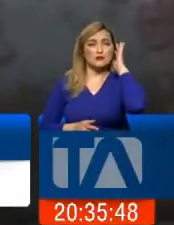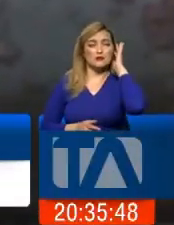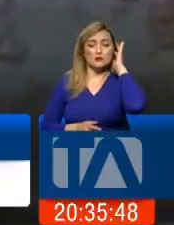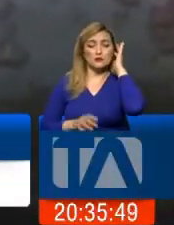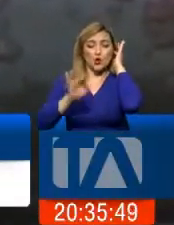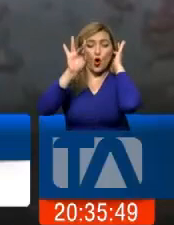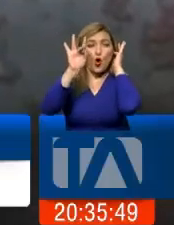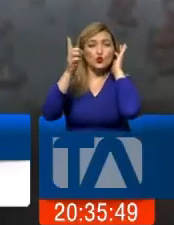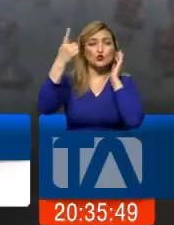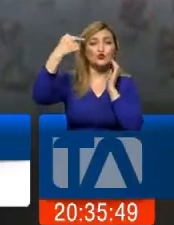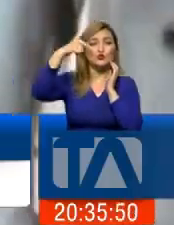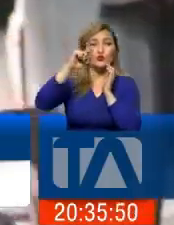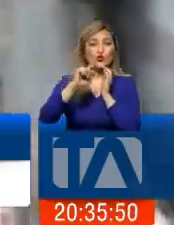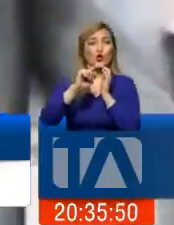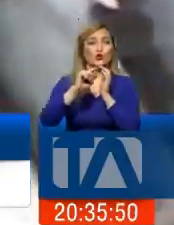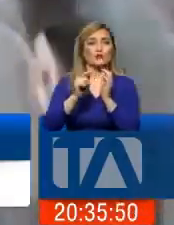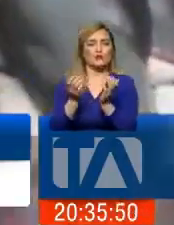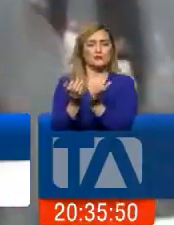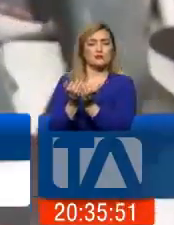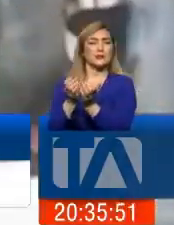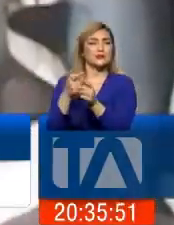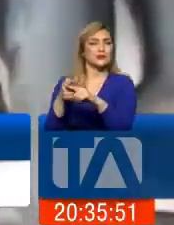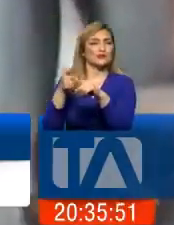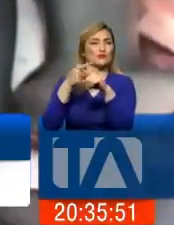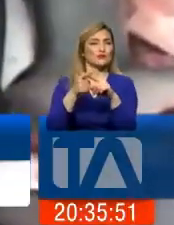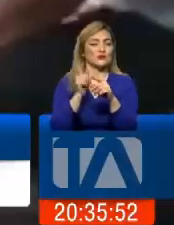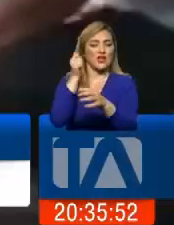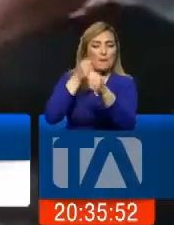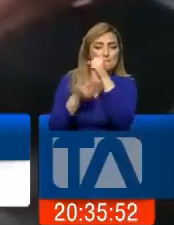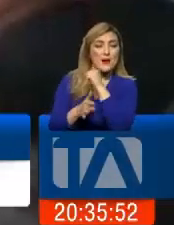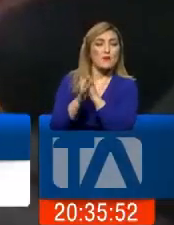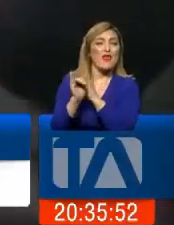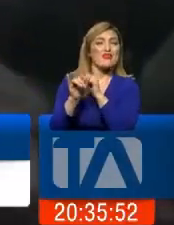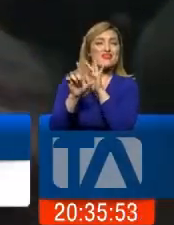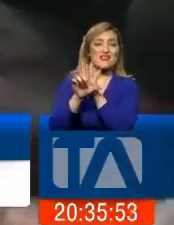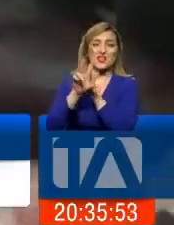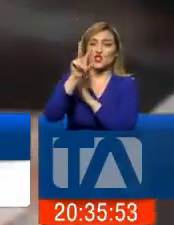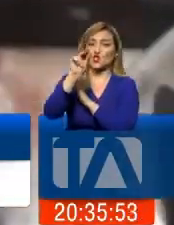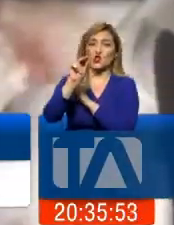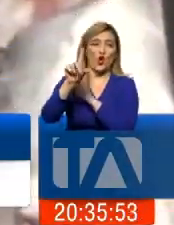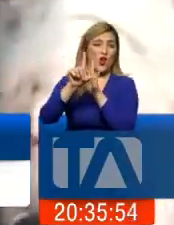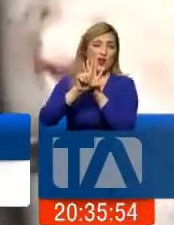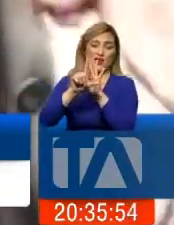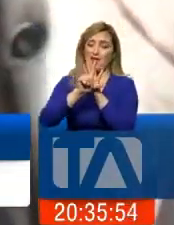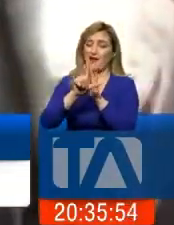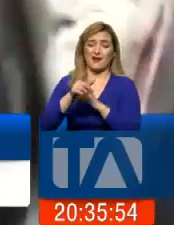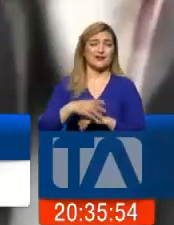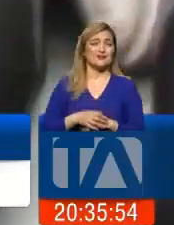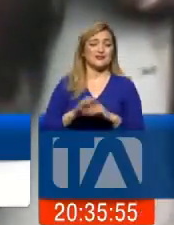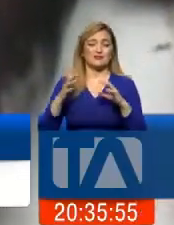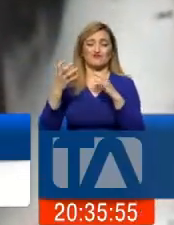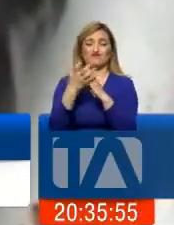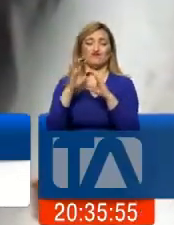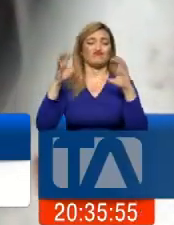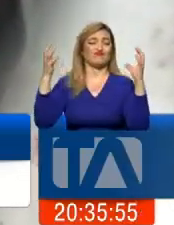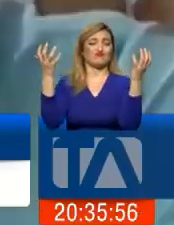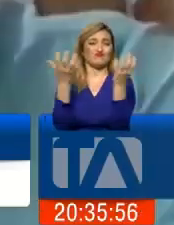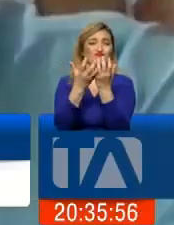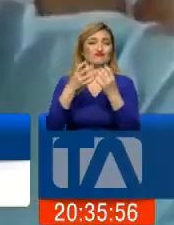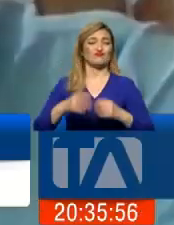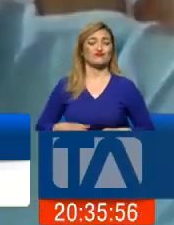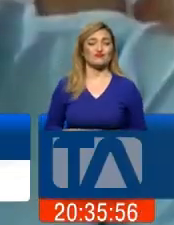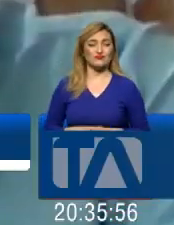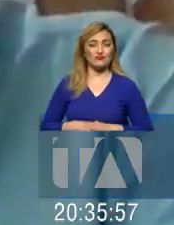8 millones de toneladas de recursos marinos son pescados ilegalmente cada año en los océanos del planeta. Si